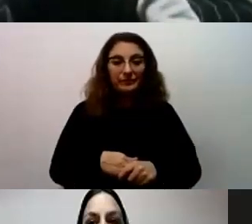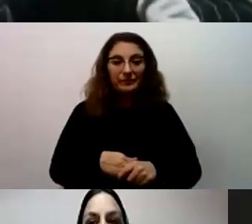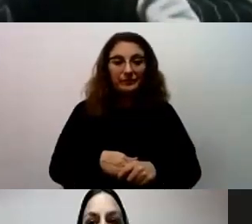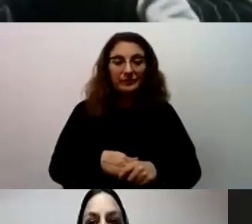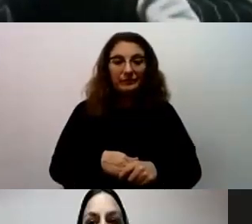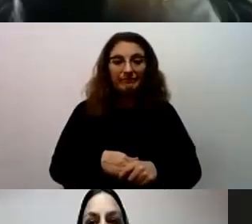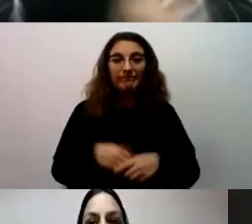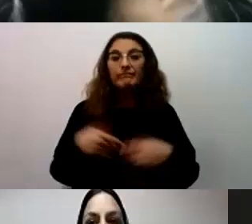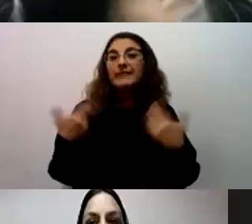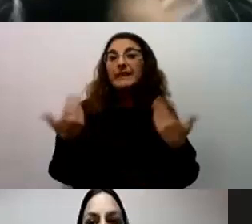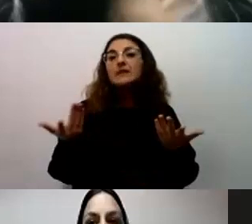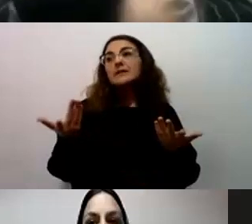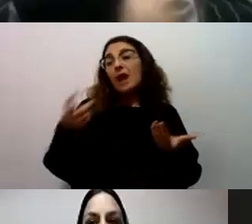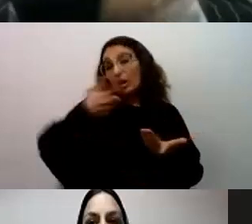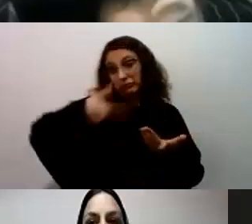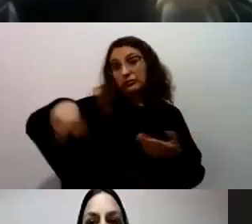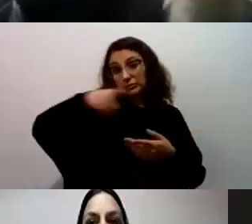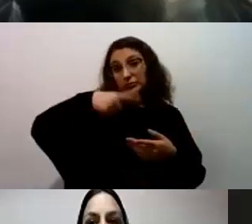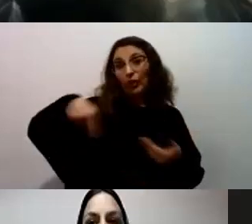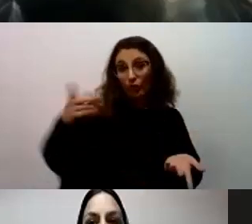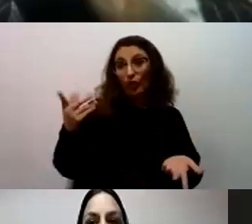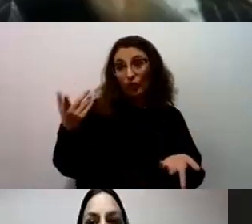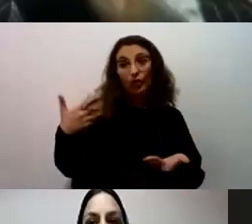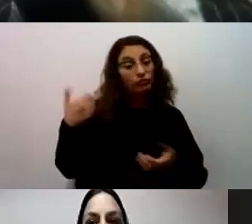Está en nosotros, por eso yo invité